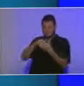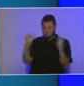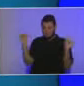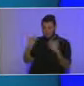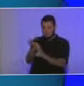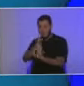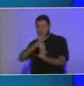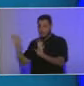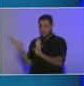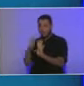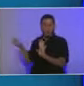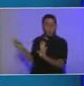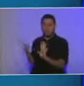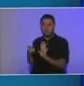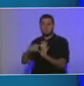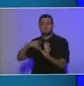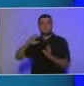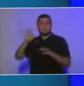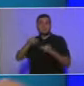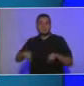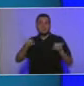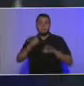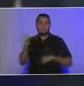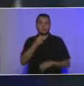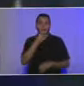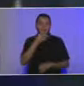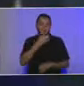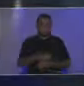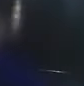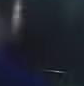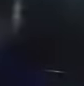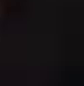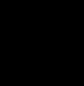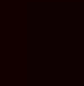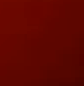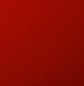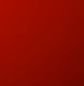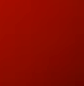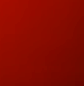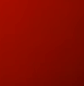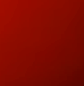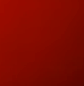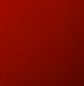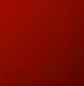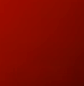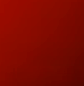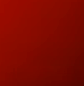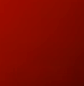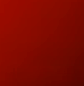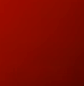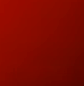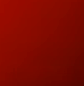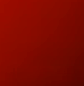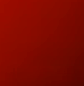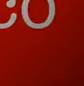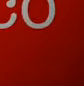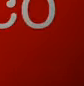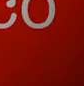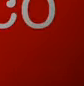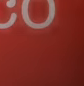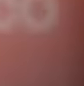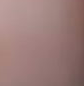antes a hacer la fila y nada ha cambiado. Venimos rápido. En tiempos de emergencia del COVID-19 nos ha confirmado que hay hambre en